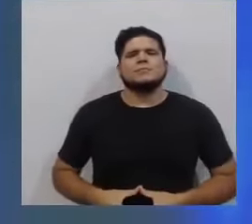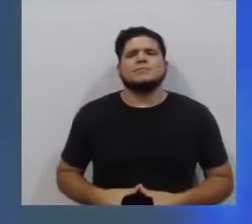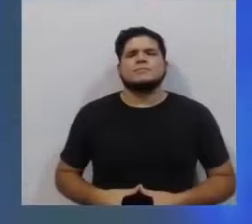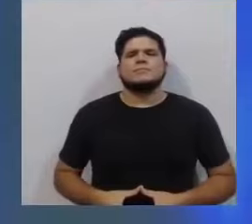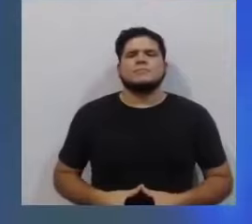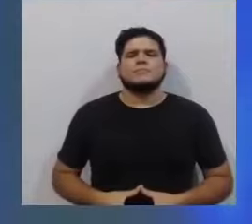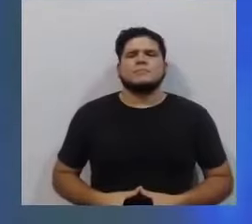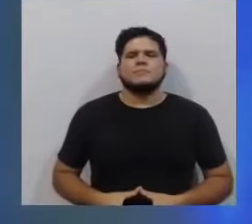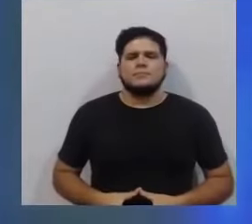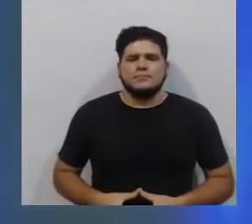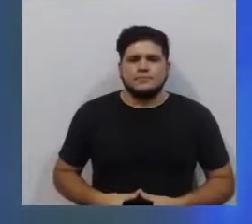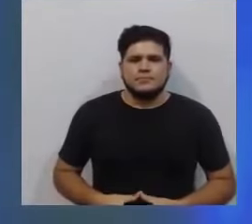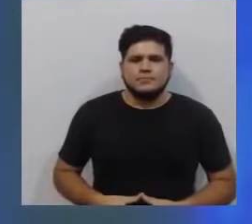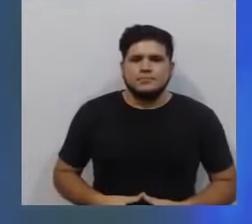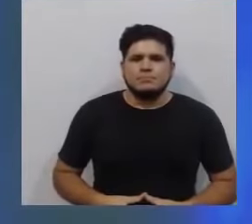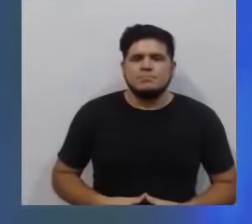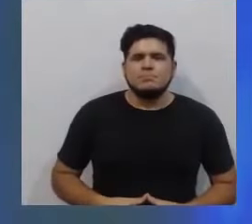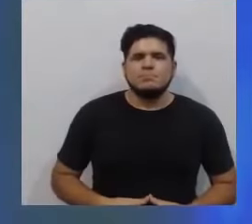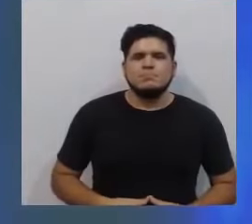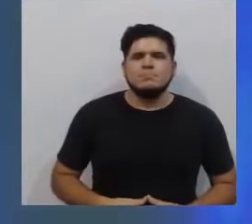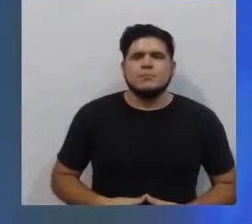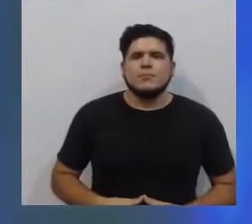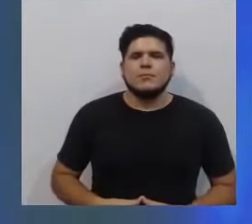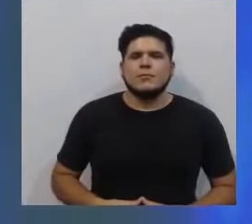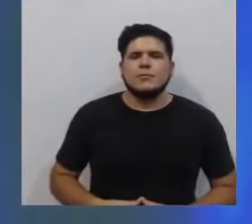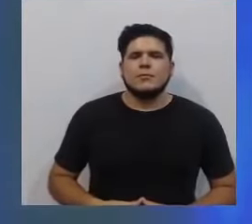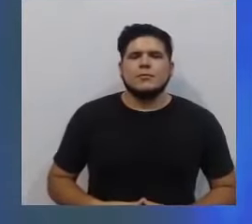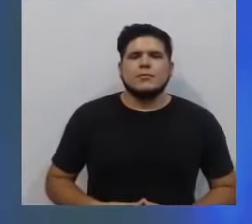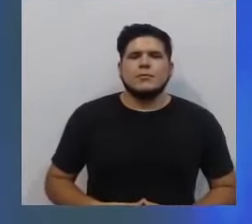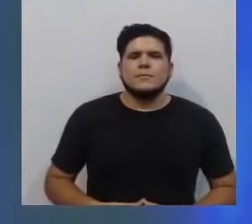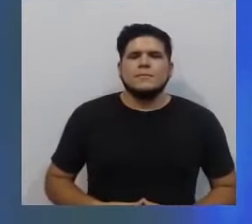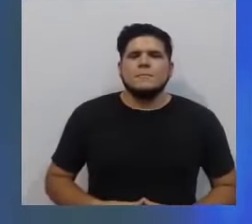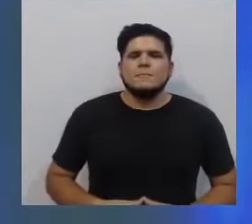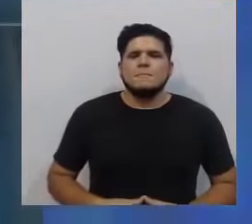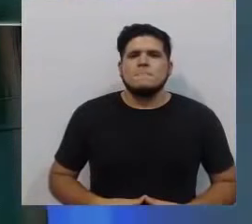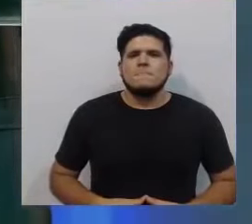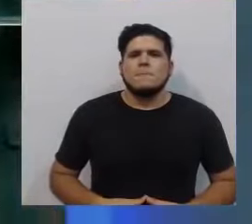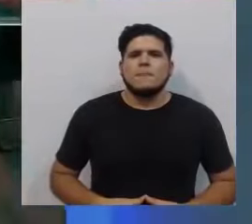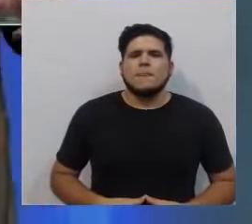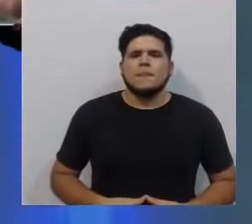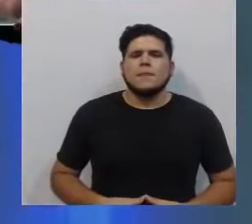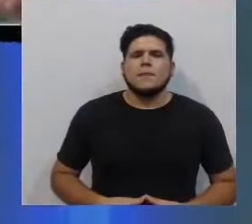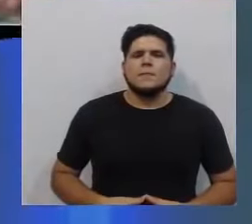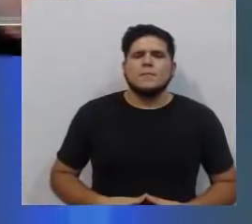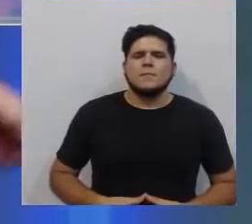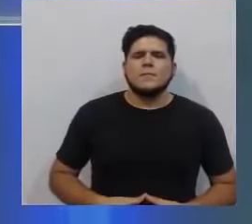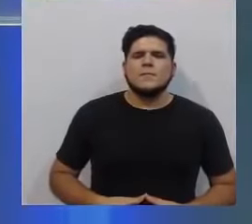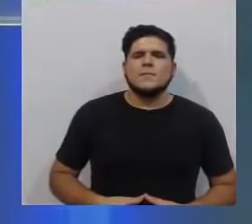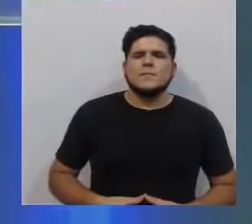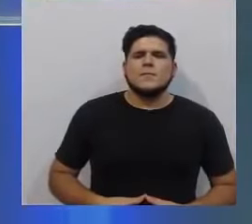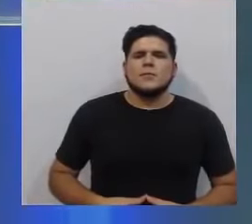tierra y lo segundo que él dice fue hecho con tu gran poder él dice el brazo extendido